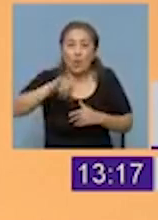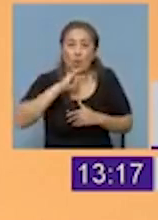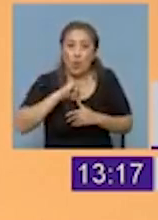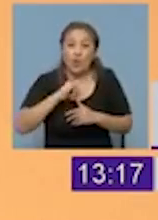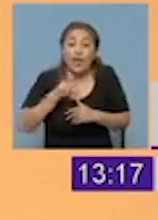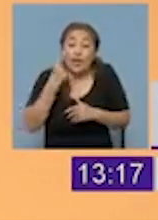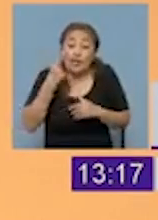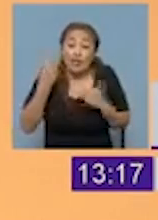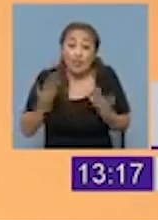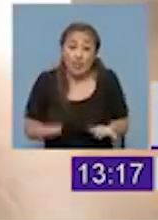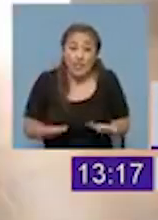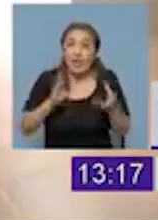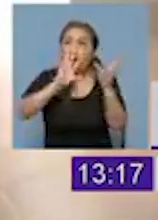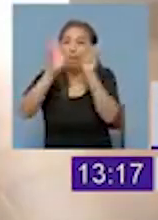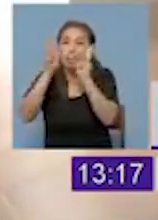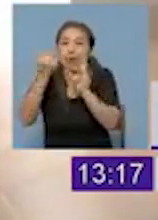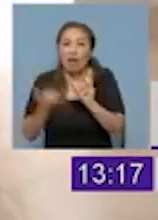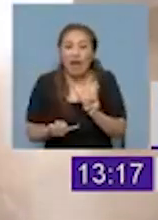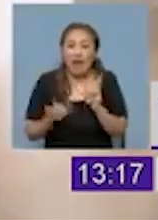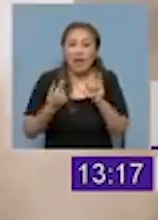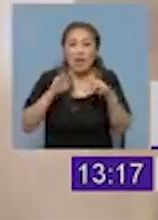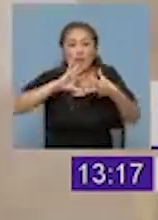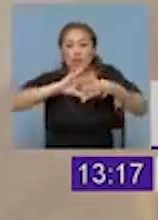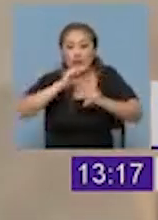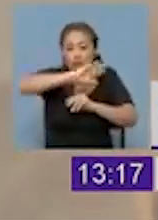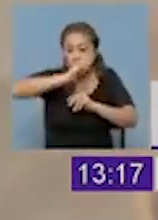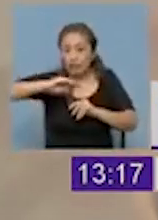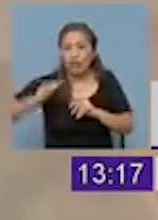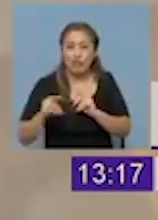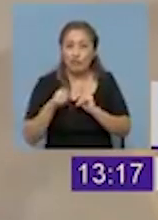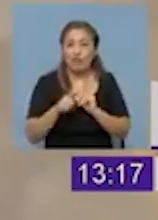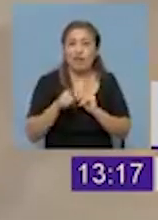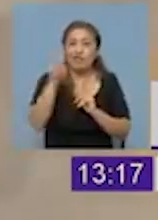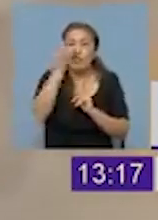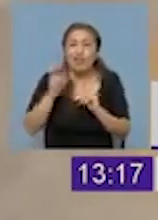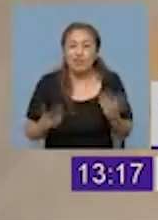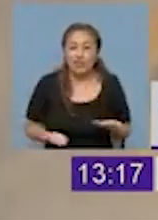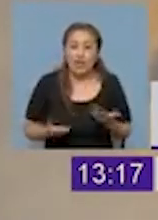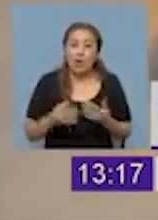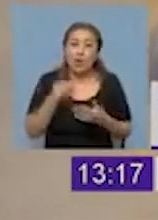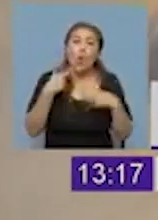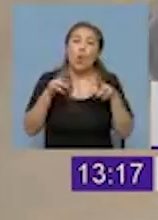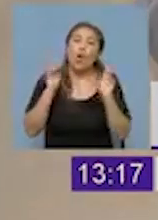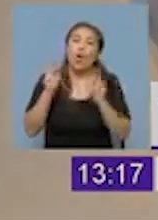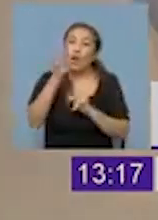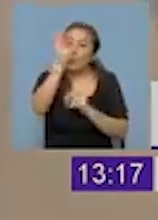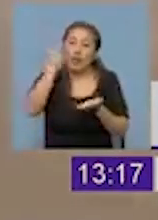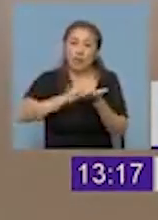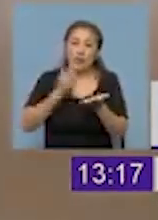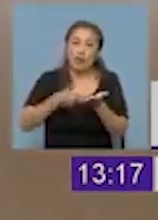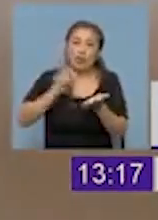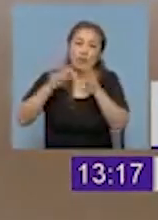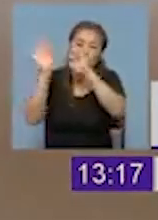tenemos que vivir con nuestro clima y con nuestro relieve con nuestra geografía y esperando que nunca más nos pase y trabajando para que eso